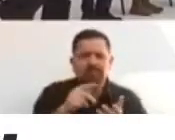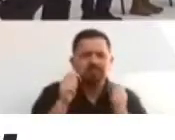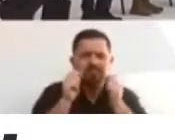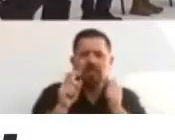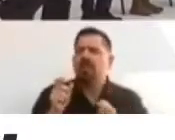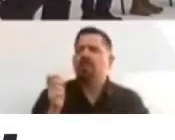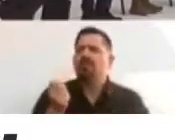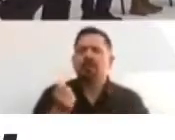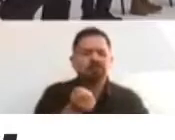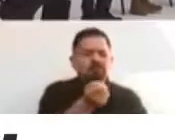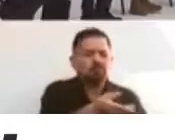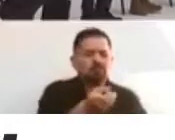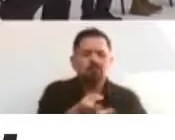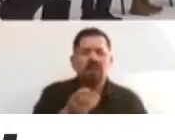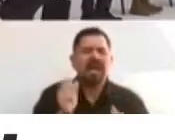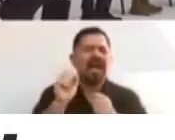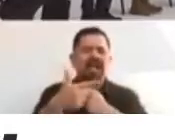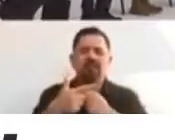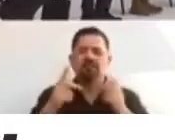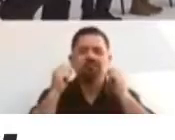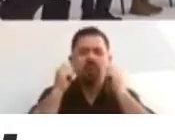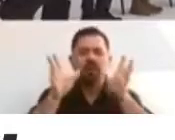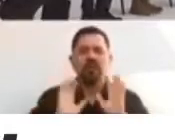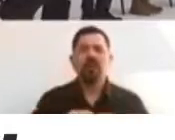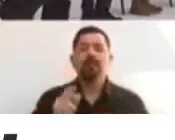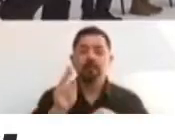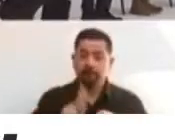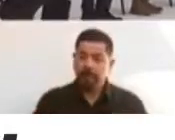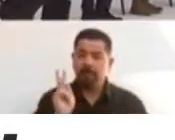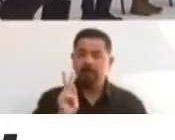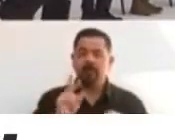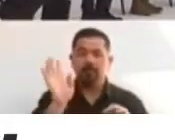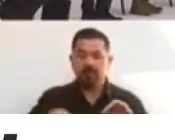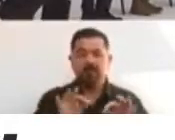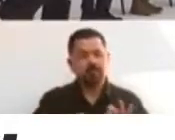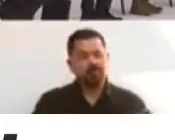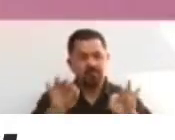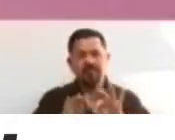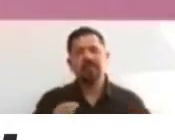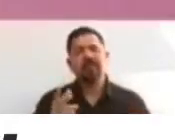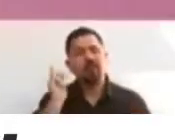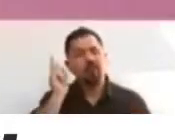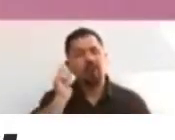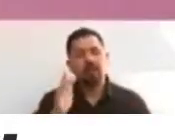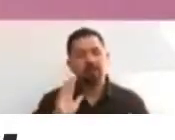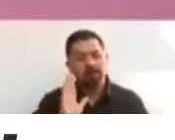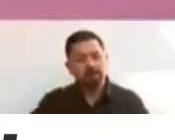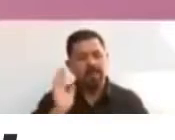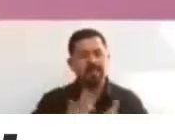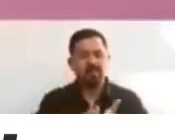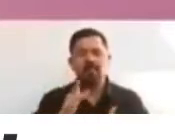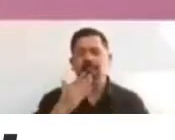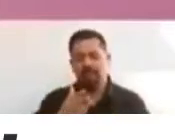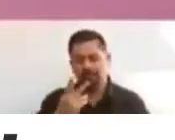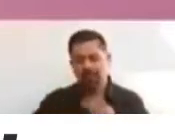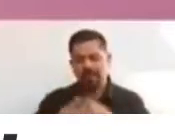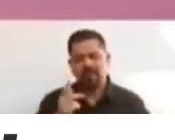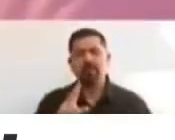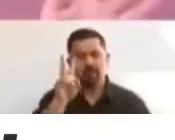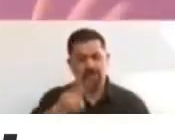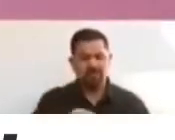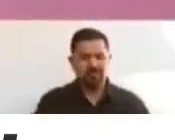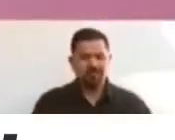pero sí es importante, una obrita por ahí, las que ustedes decidan, siempre son bienvenidas, pero es importante, la verdad, porque